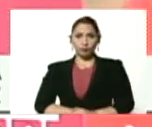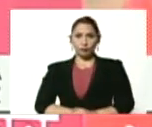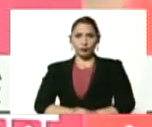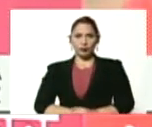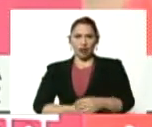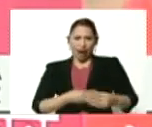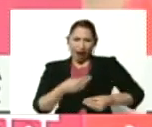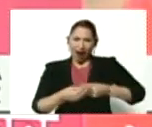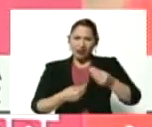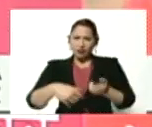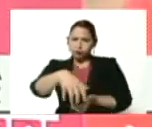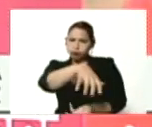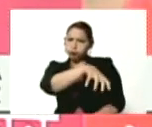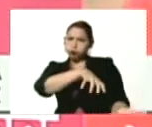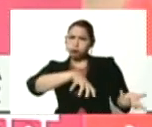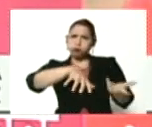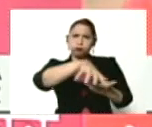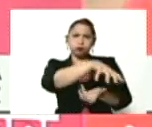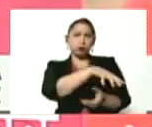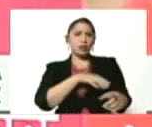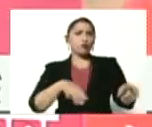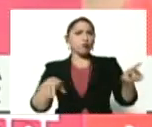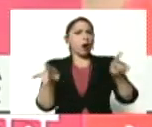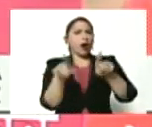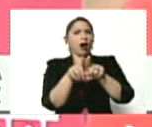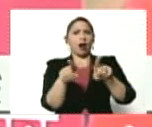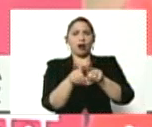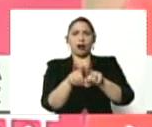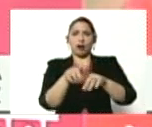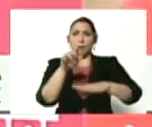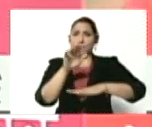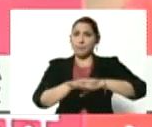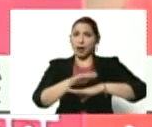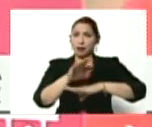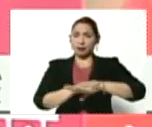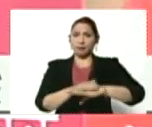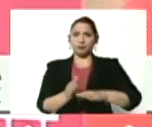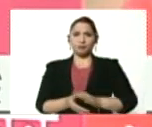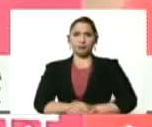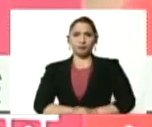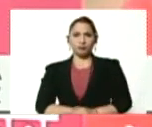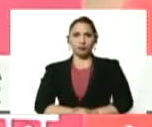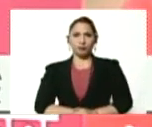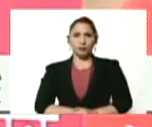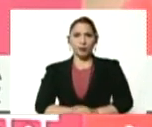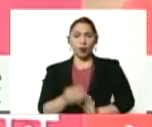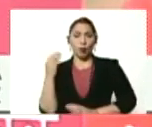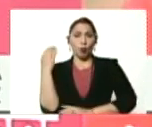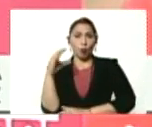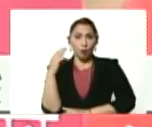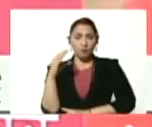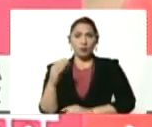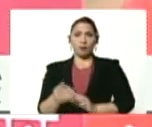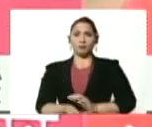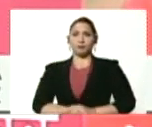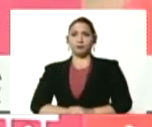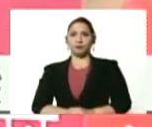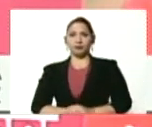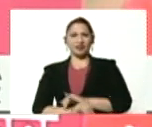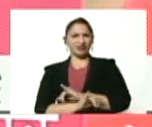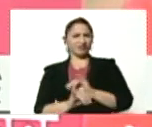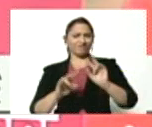generar situaciones muy parecidas a las que ocurren en Colombia, ya es un